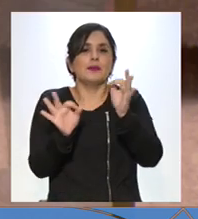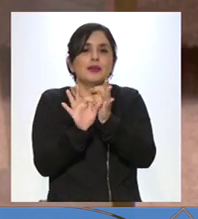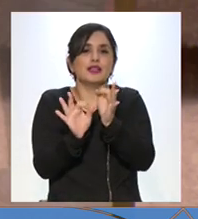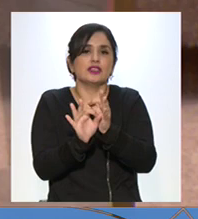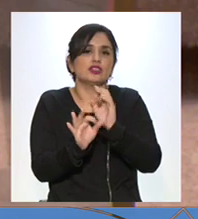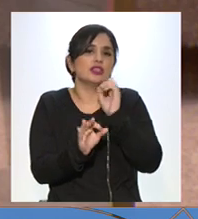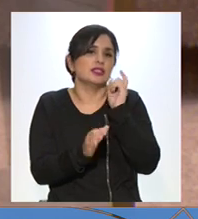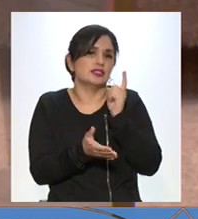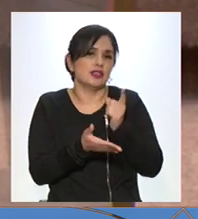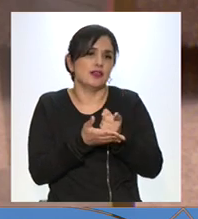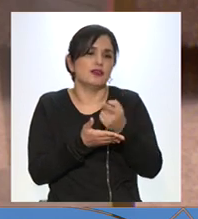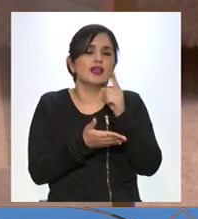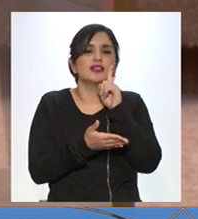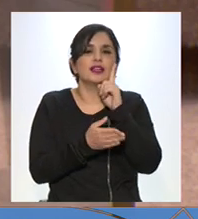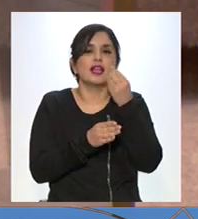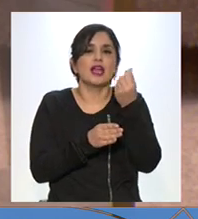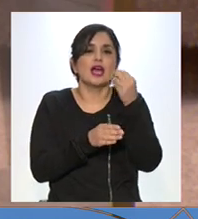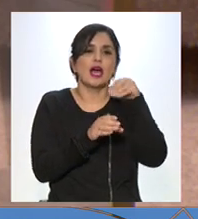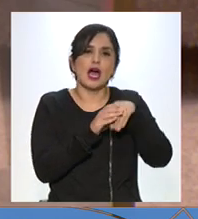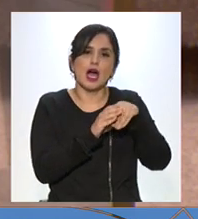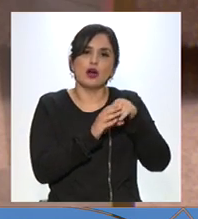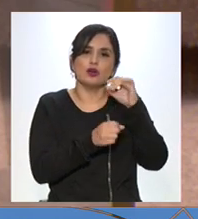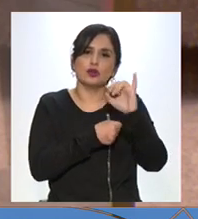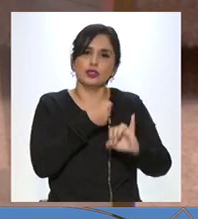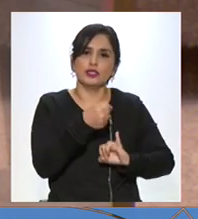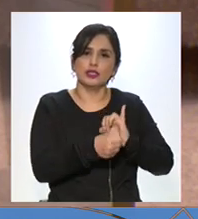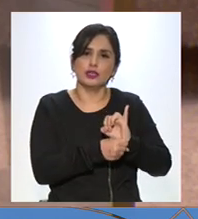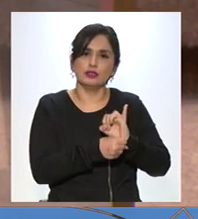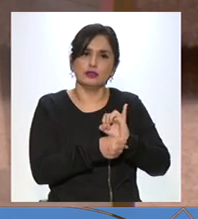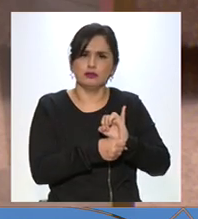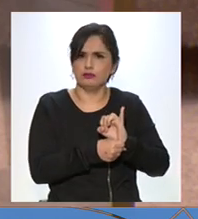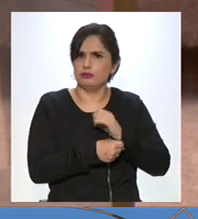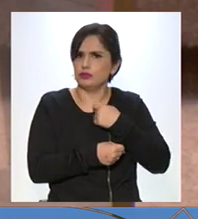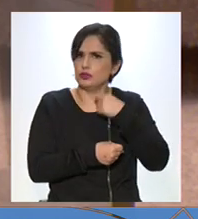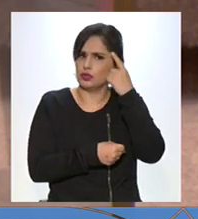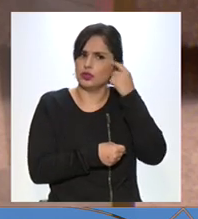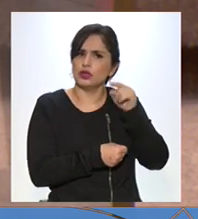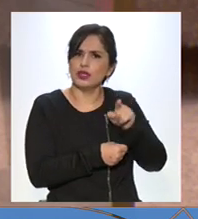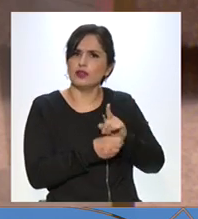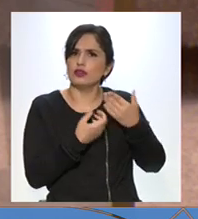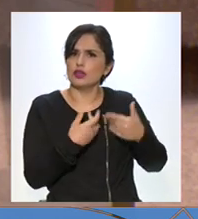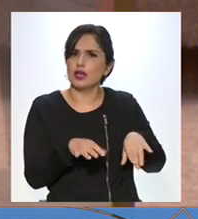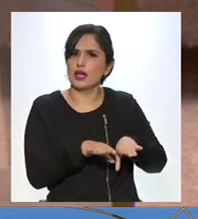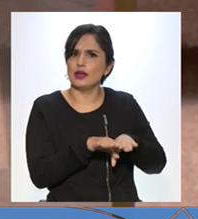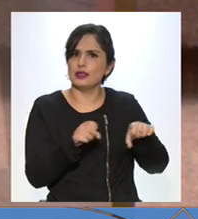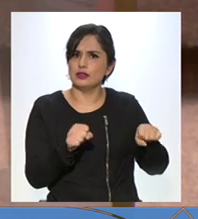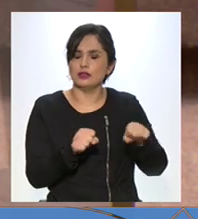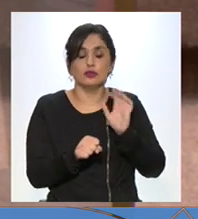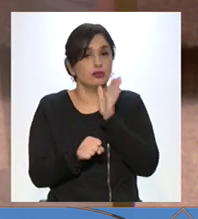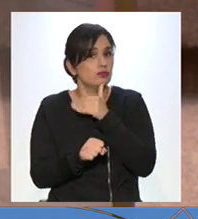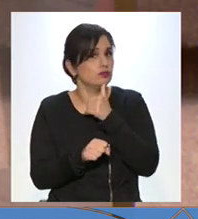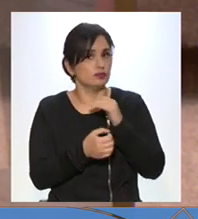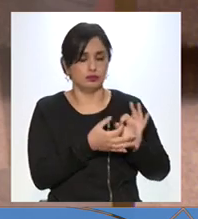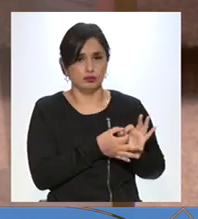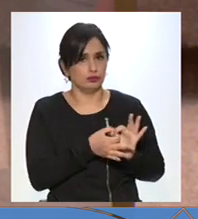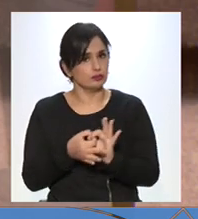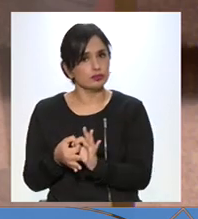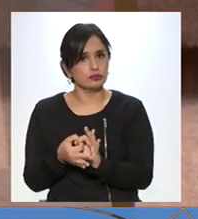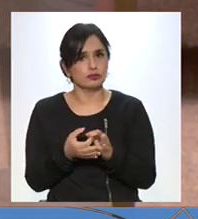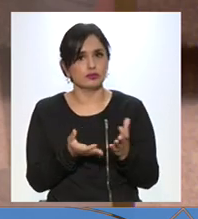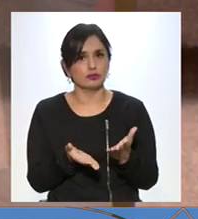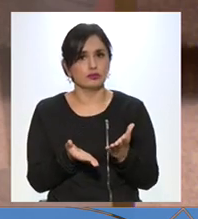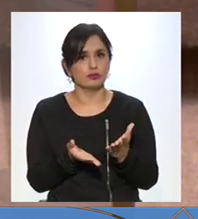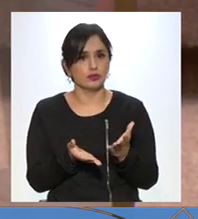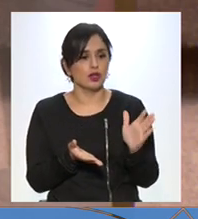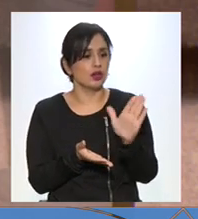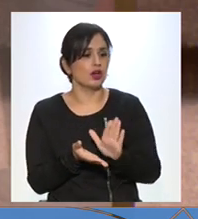tener reservas internacionales. Eso parece que ya está superado y, por lo tanto, no habría motivo para mantener